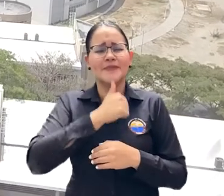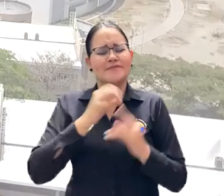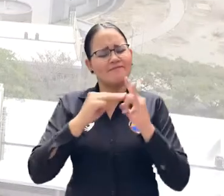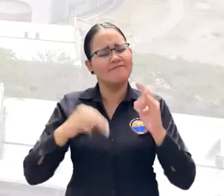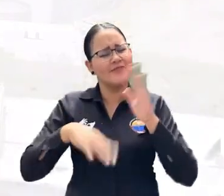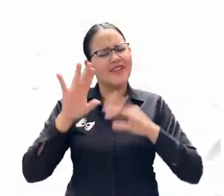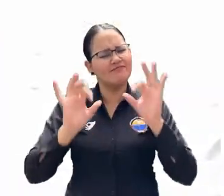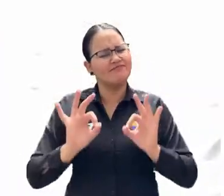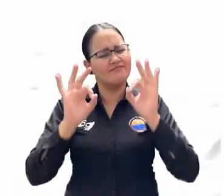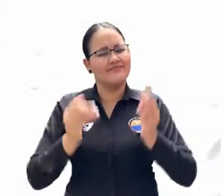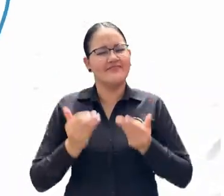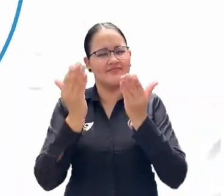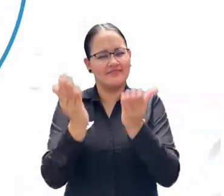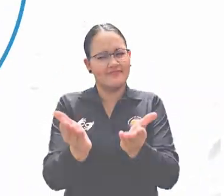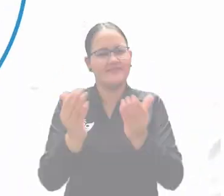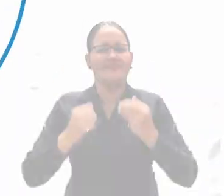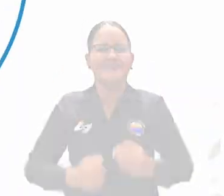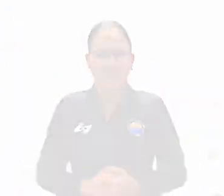inteligente e innovadora.